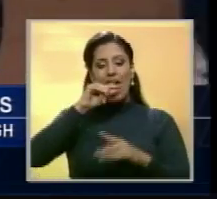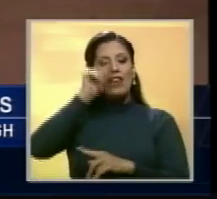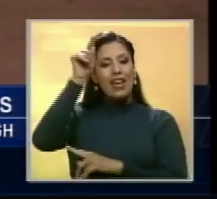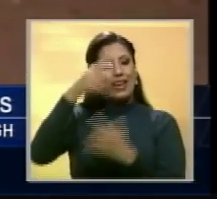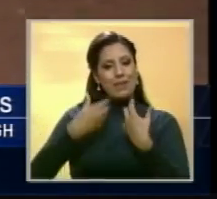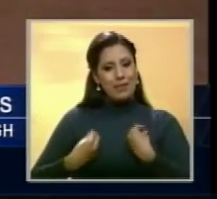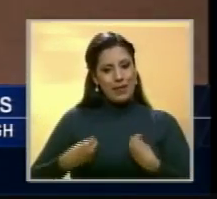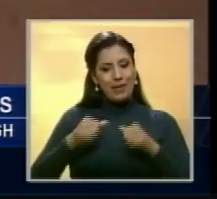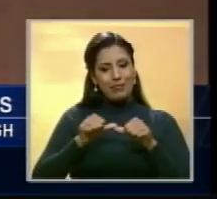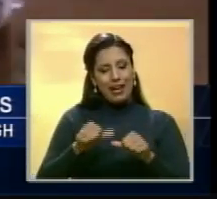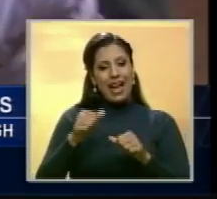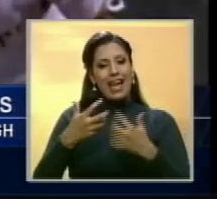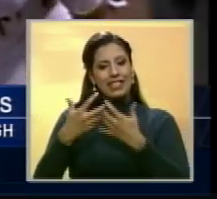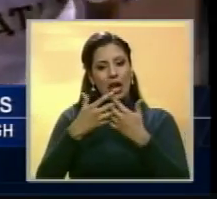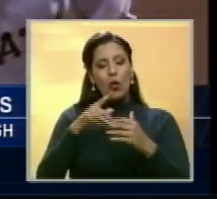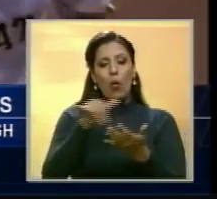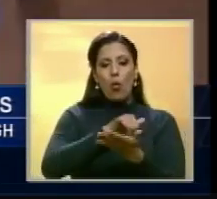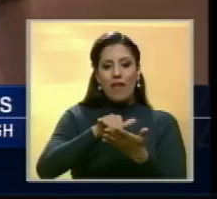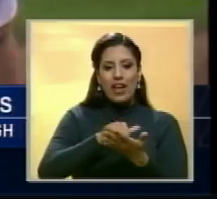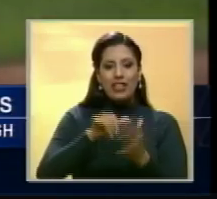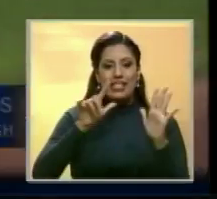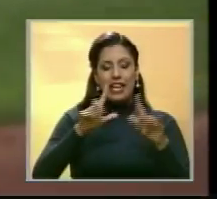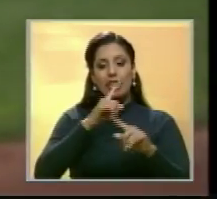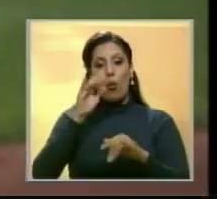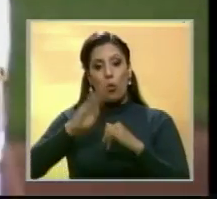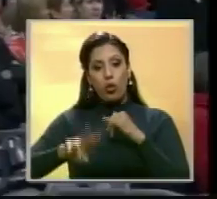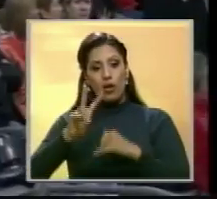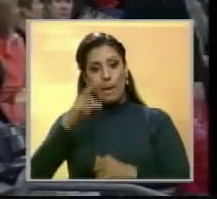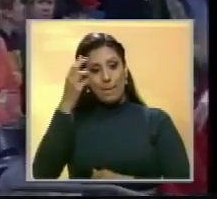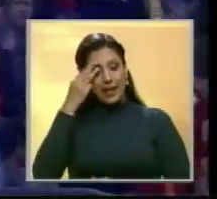mayores, 7 con los Yankees de Nueva York y los últimos 2 con los Piratas.